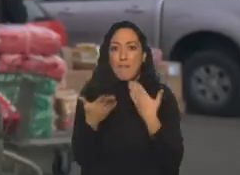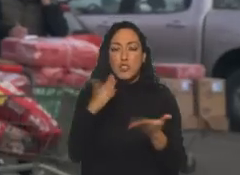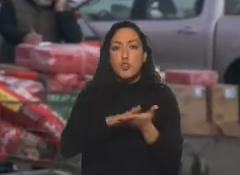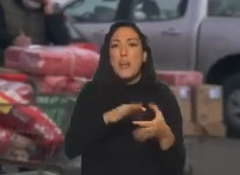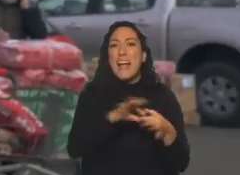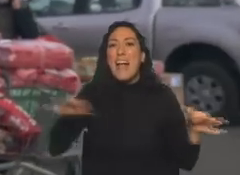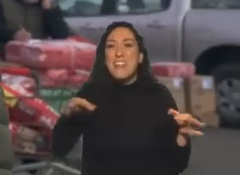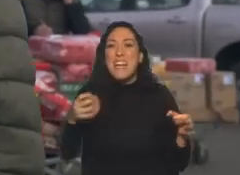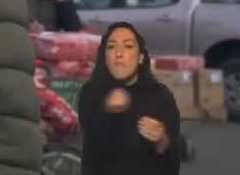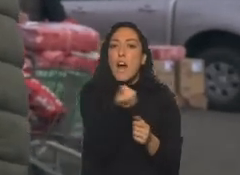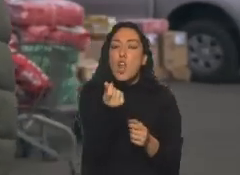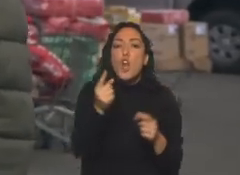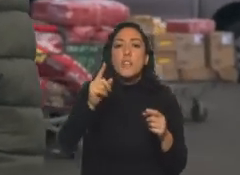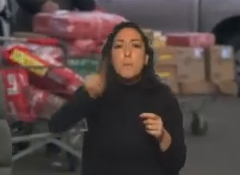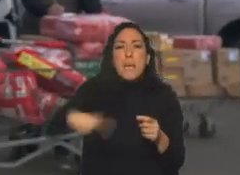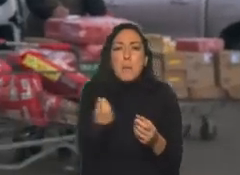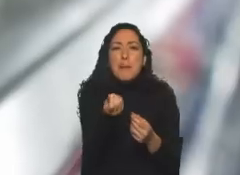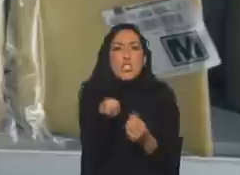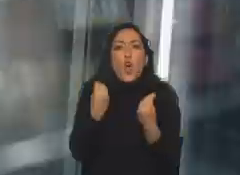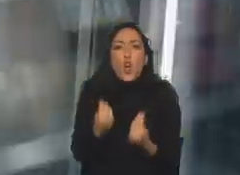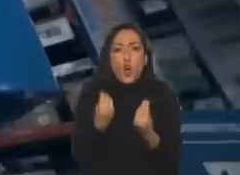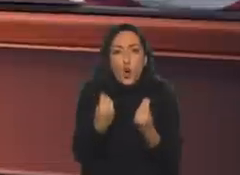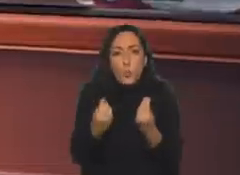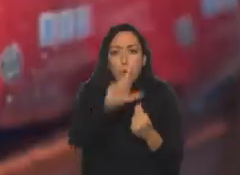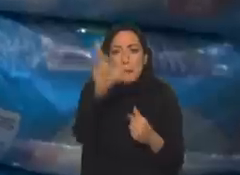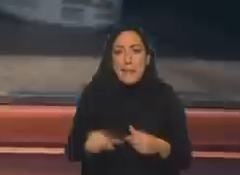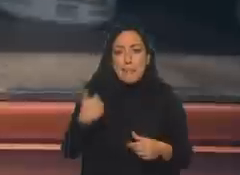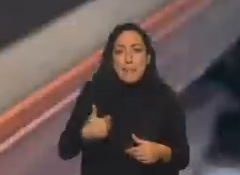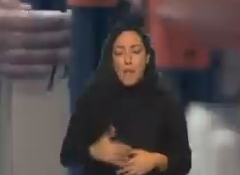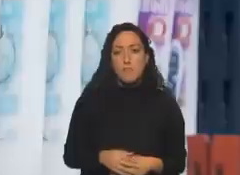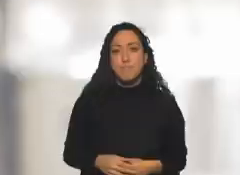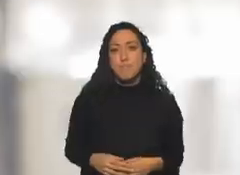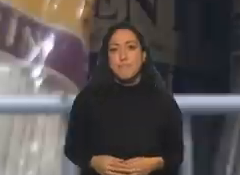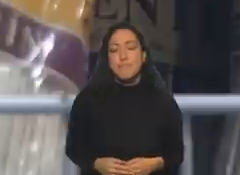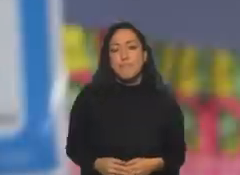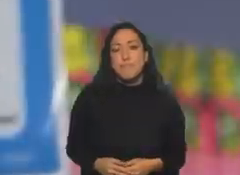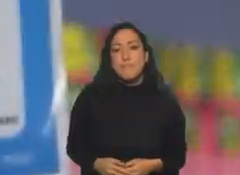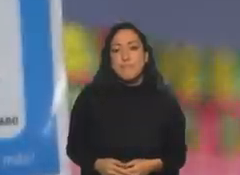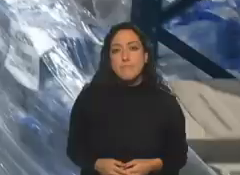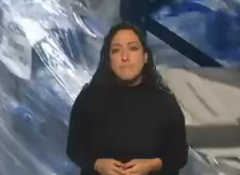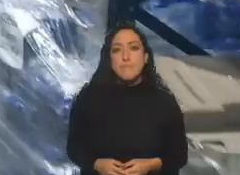y la construcción de los precios de los alimentos en la República Argentina.